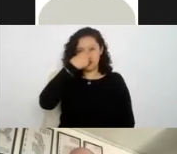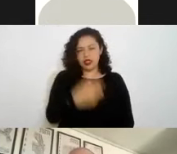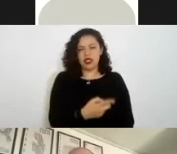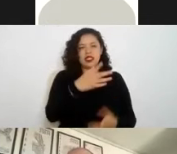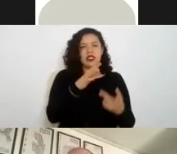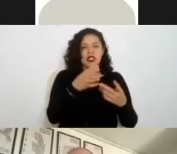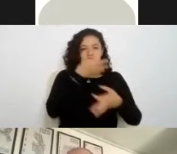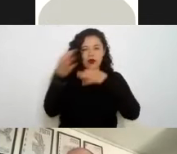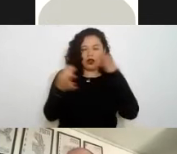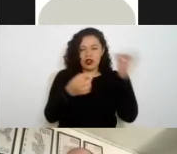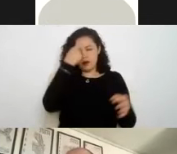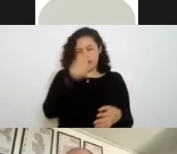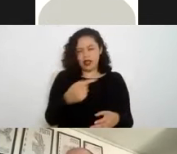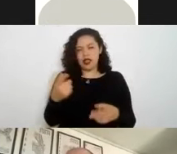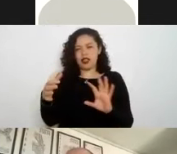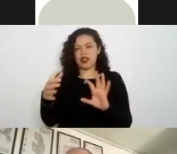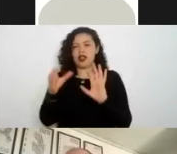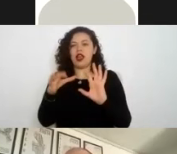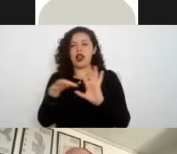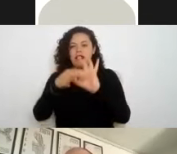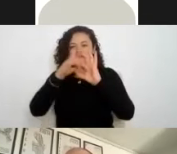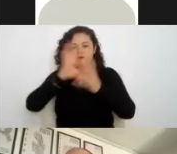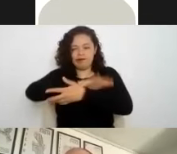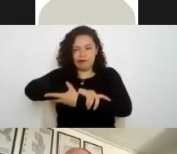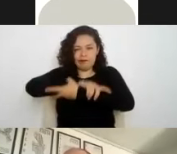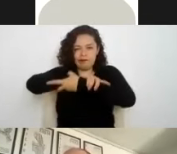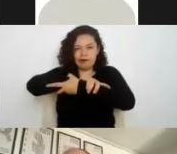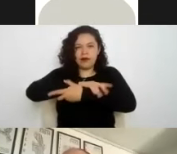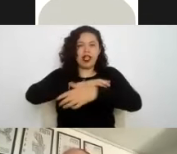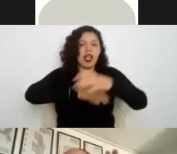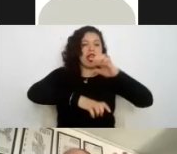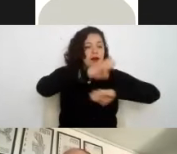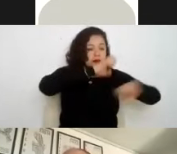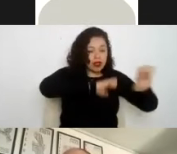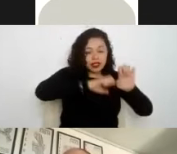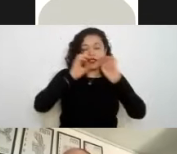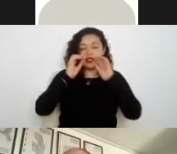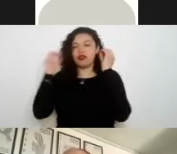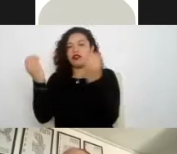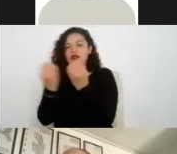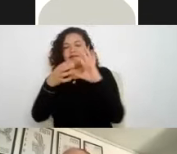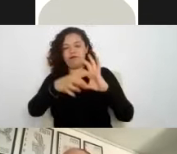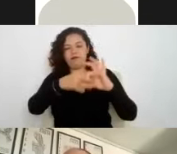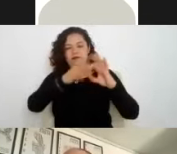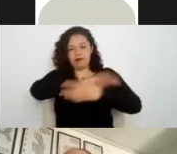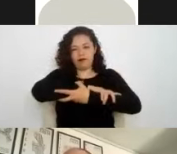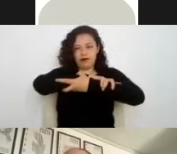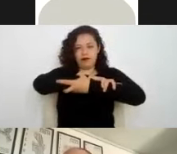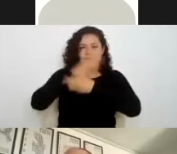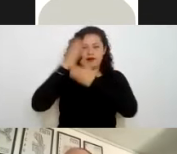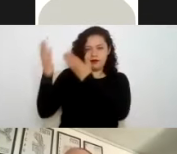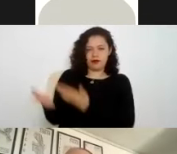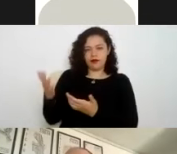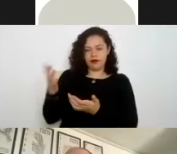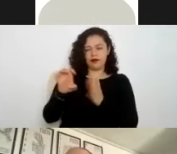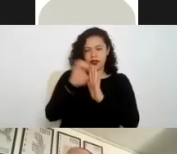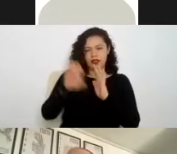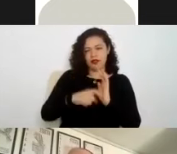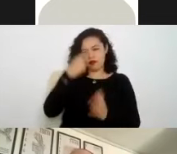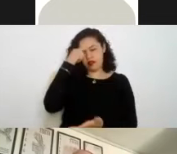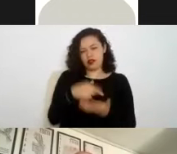esa alianza entre las organizaciones y las empresas. Aquí les pongo diversos ejemplos, pero pues creo que es muy importante y aquí